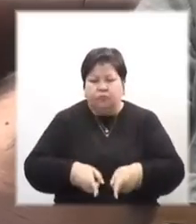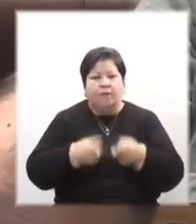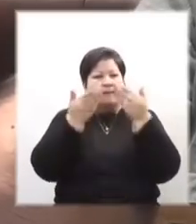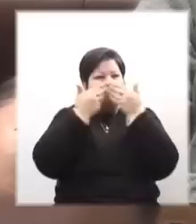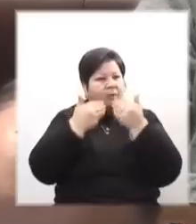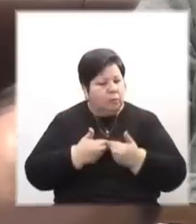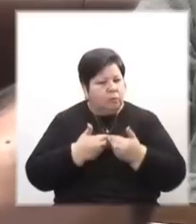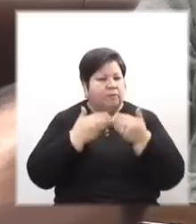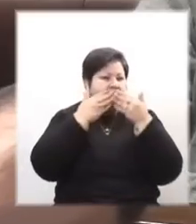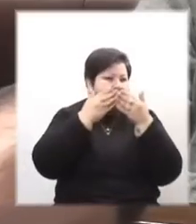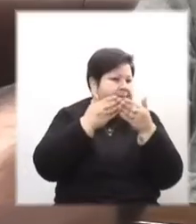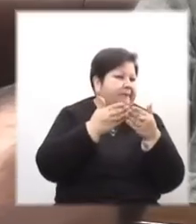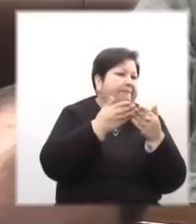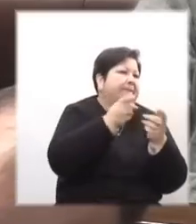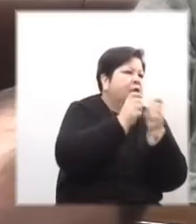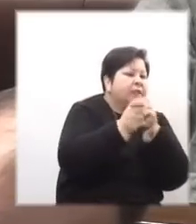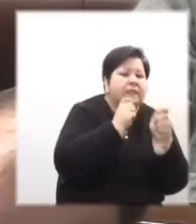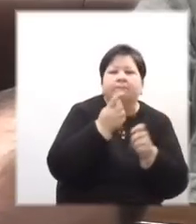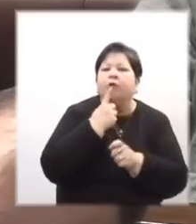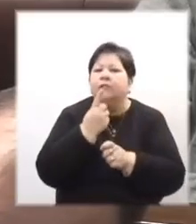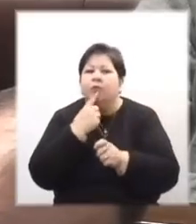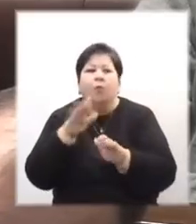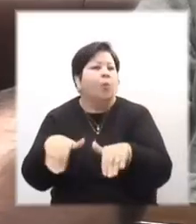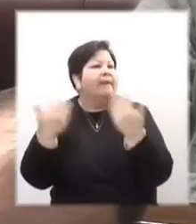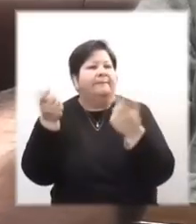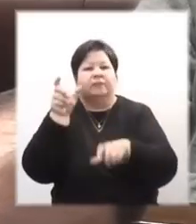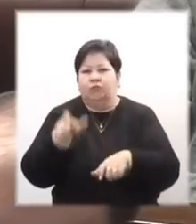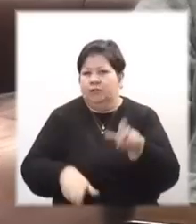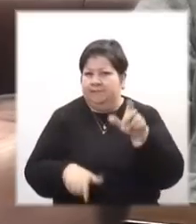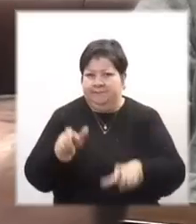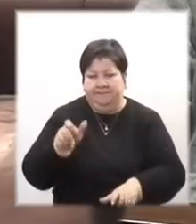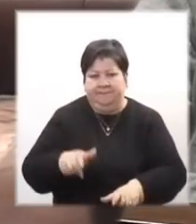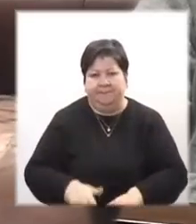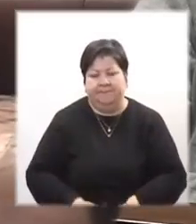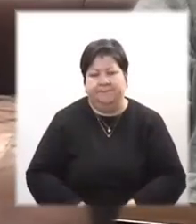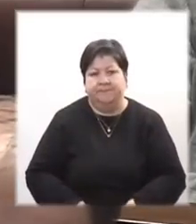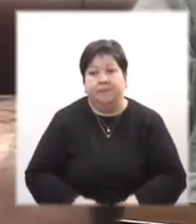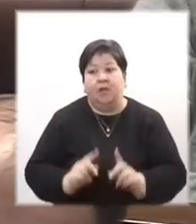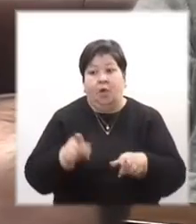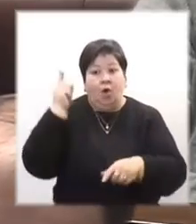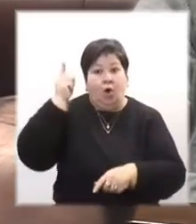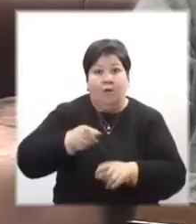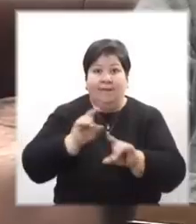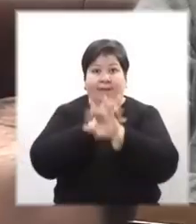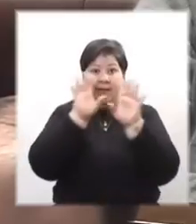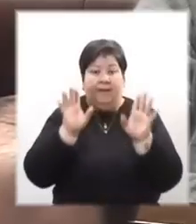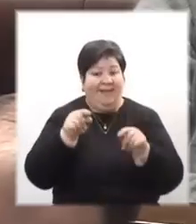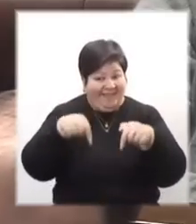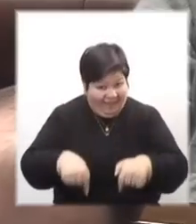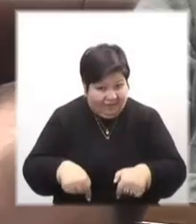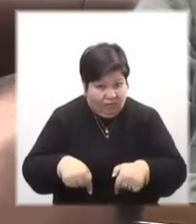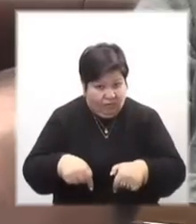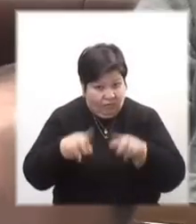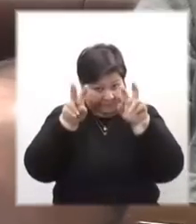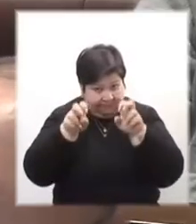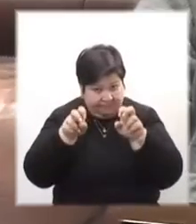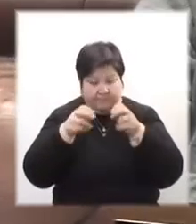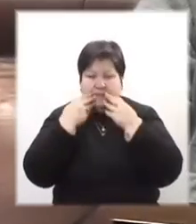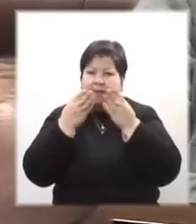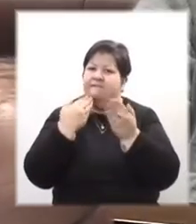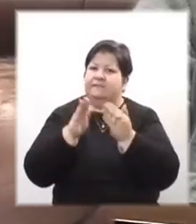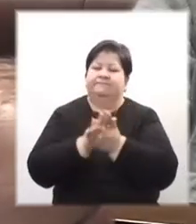preguntas tanto de periodistas, políticos o de cualquier persona. La orden fue clara, de esto no se habla.